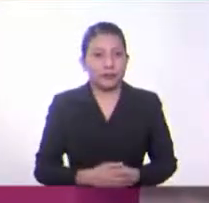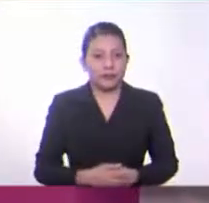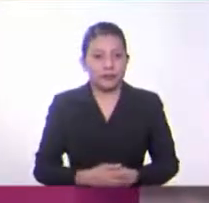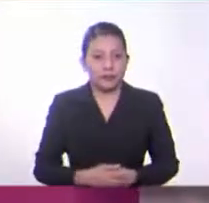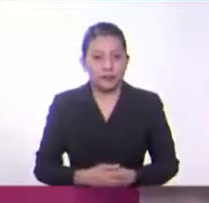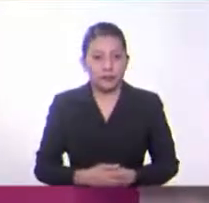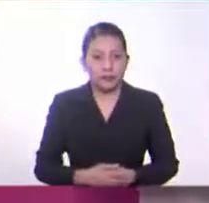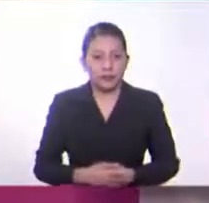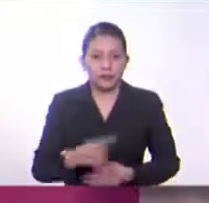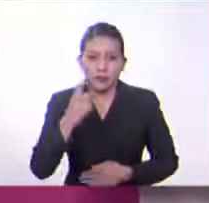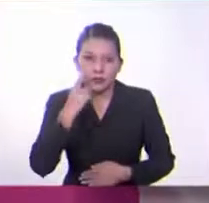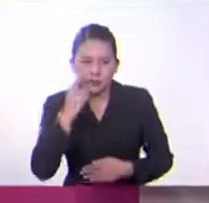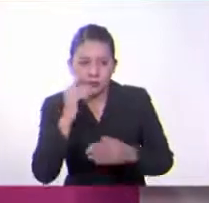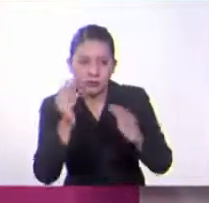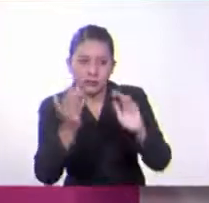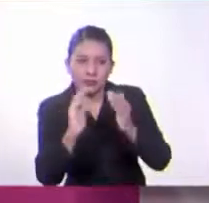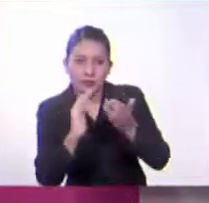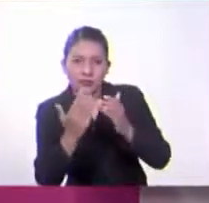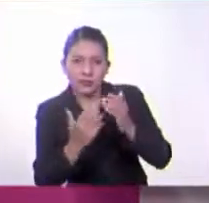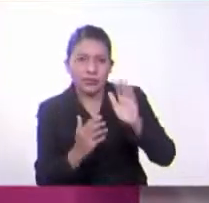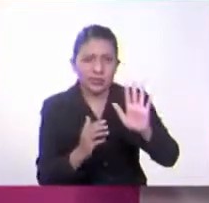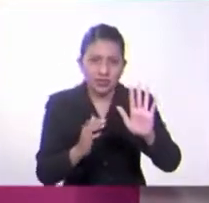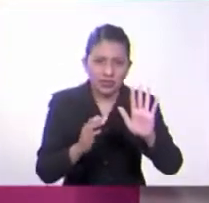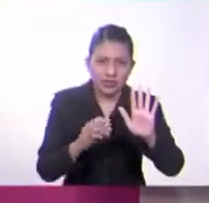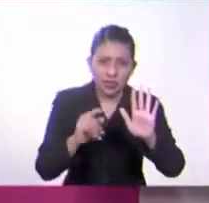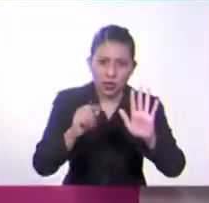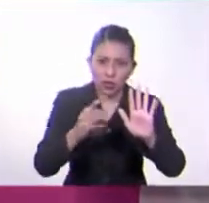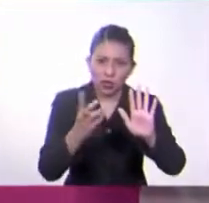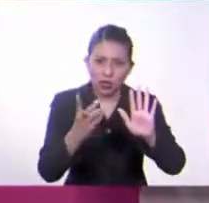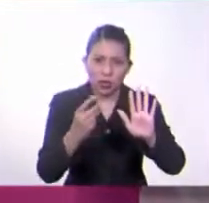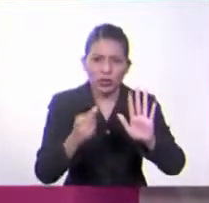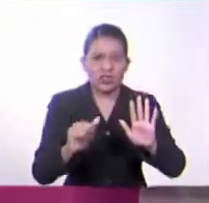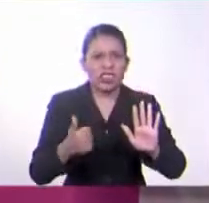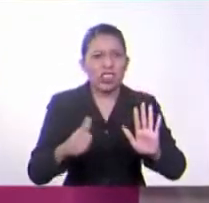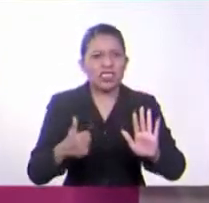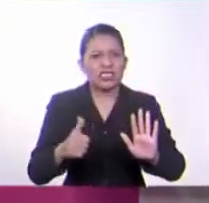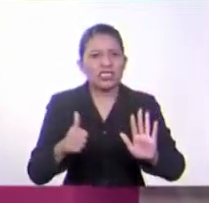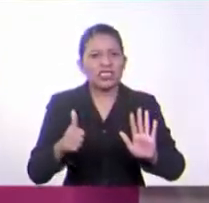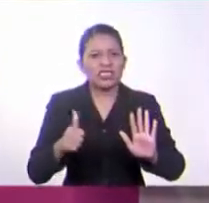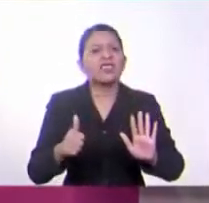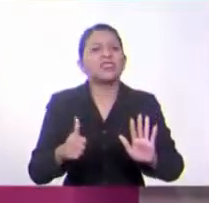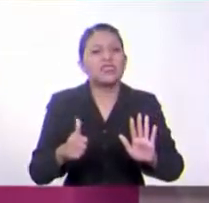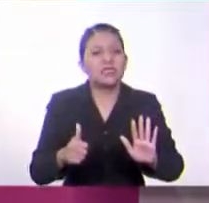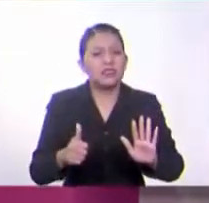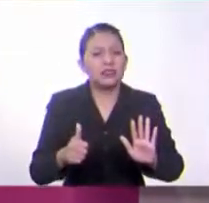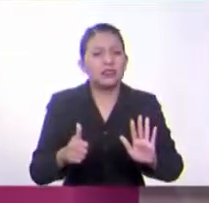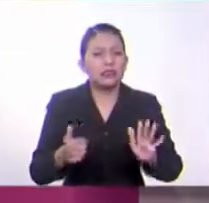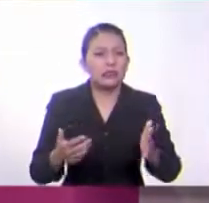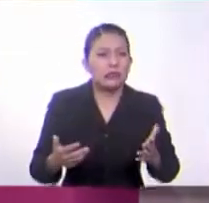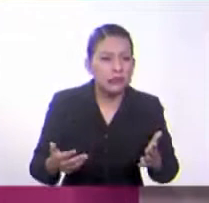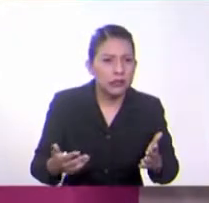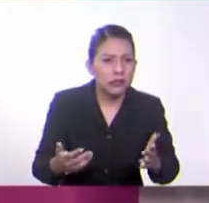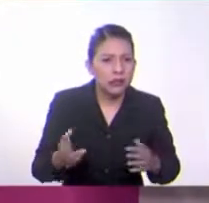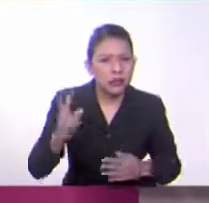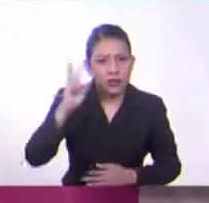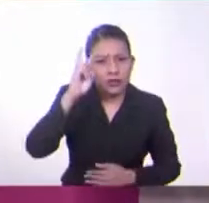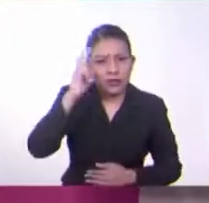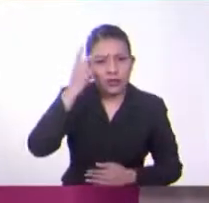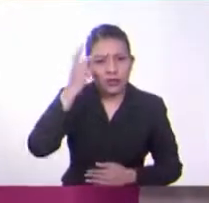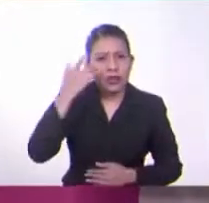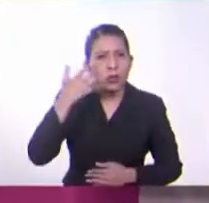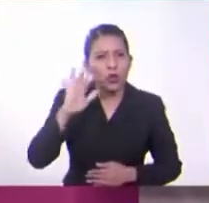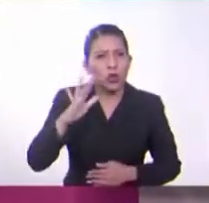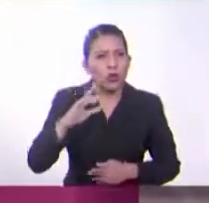la relación entre 5 y 10? Bueno, para obtener 10 a partir del 5 es como